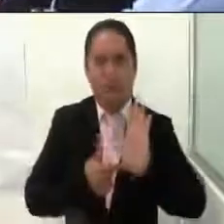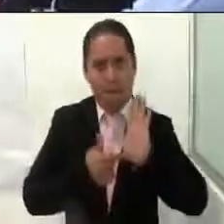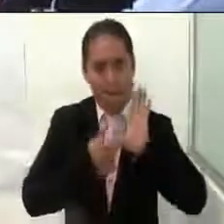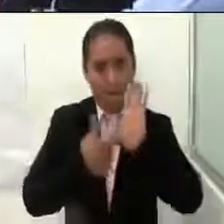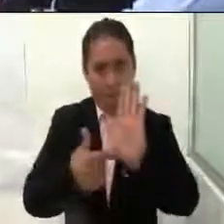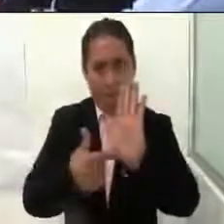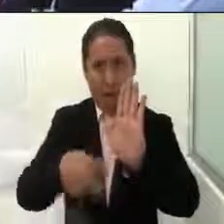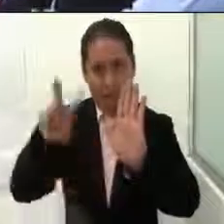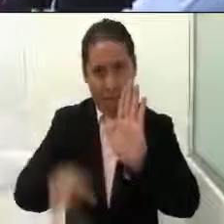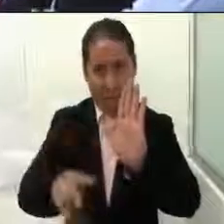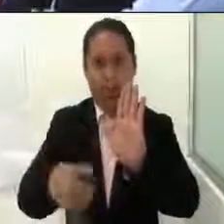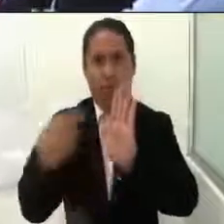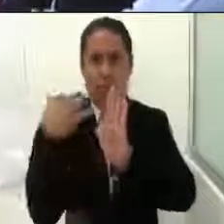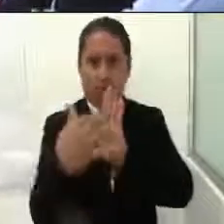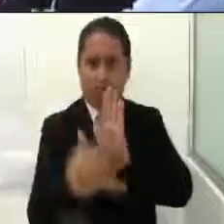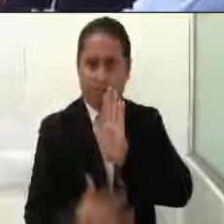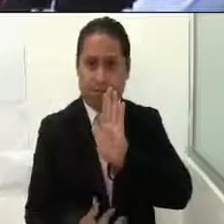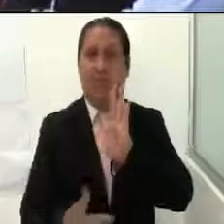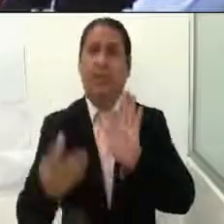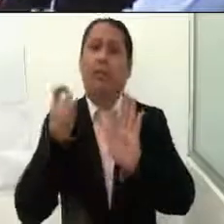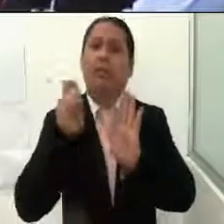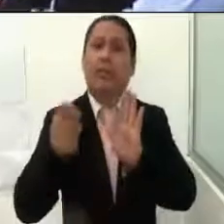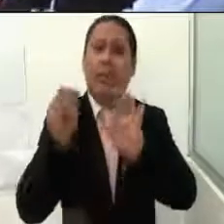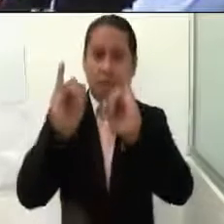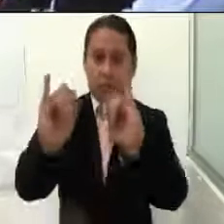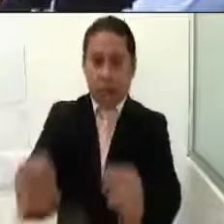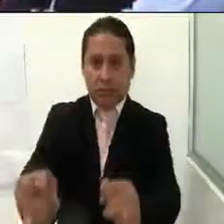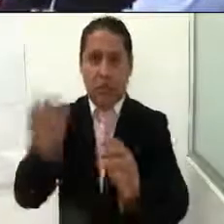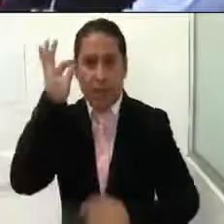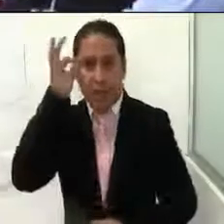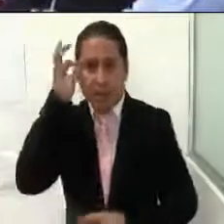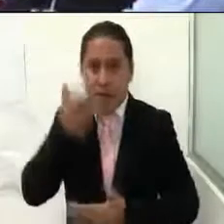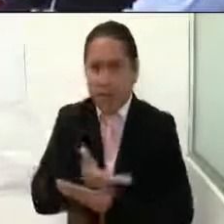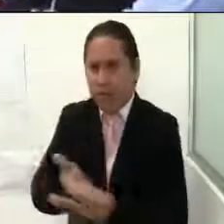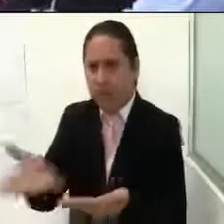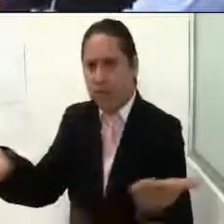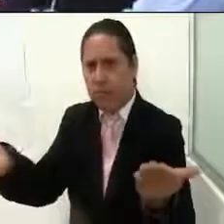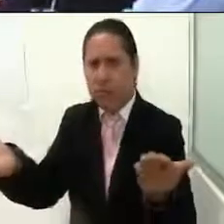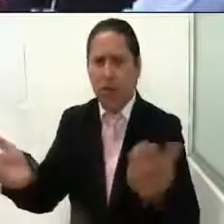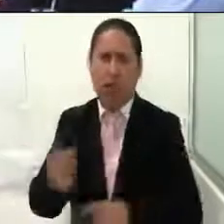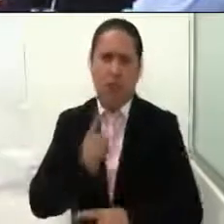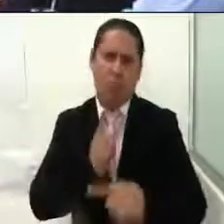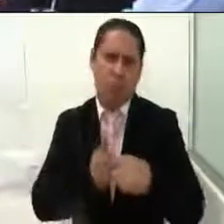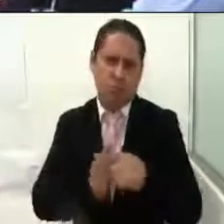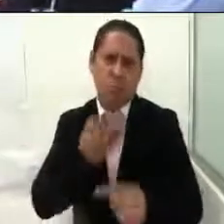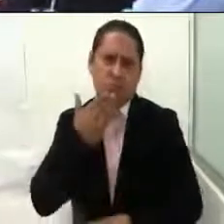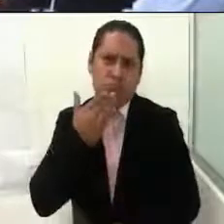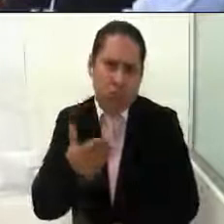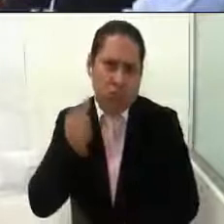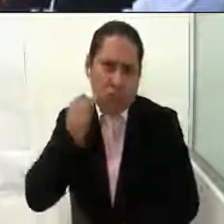su identidad para acceder a todos los servicios y a la vez favorecer sus condiciones de vida